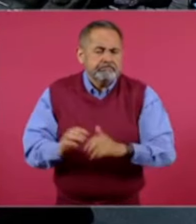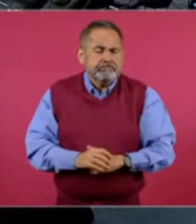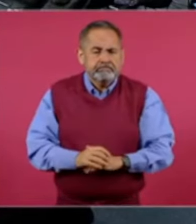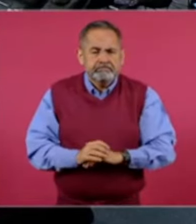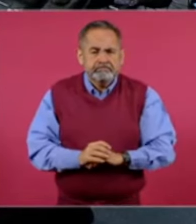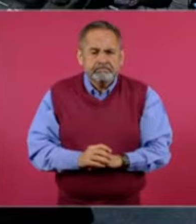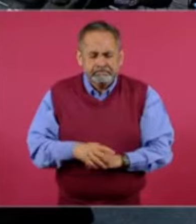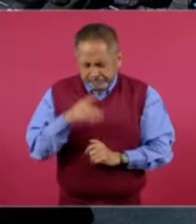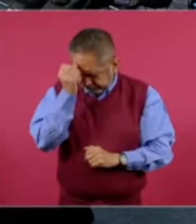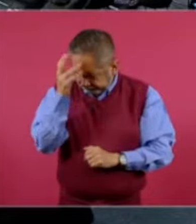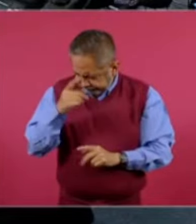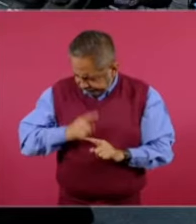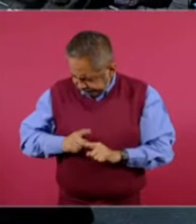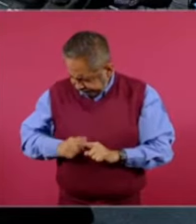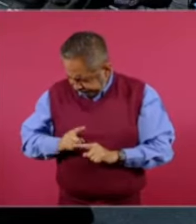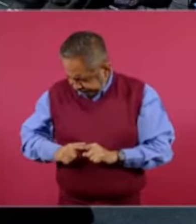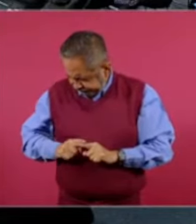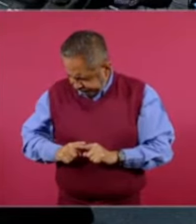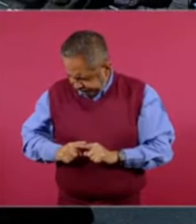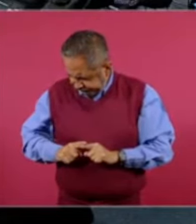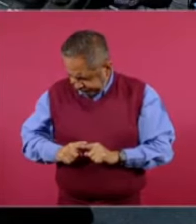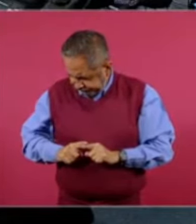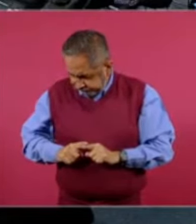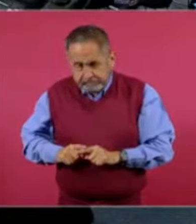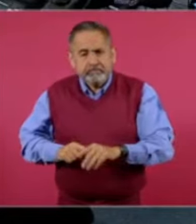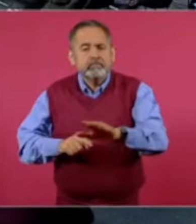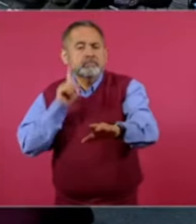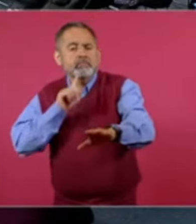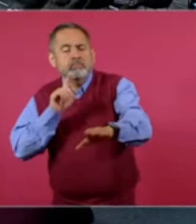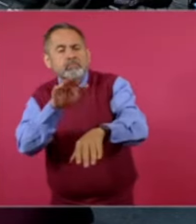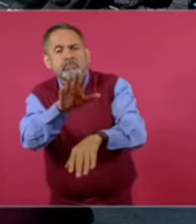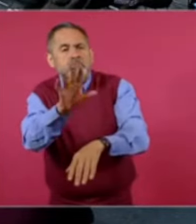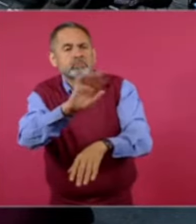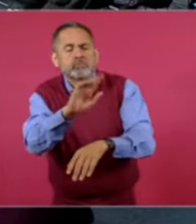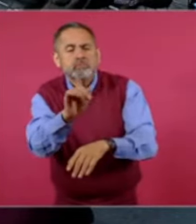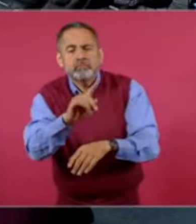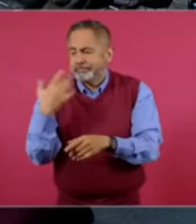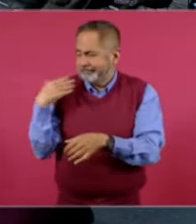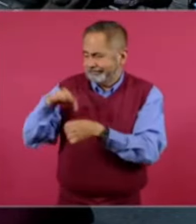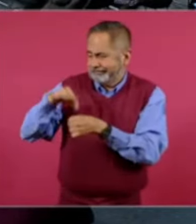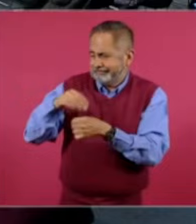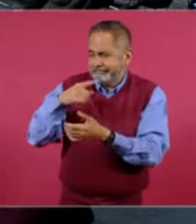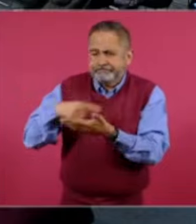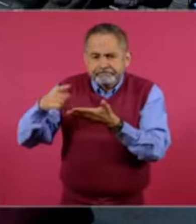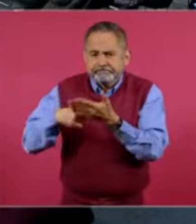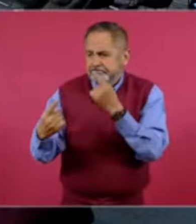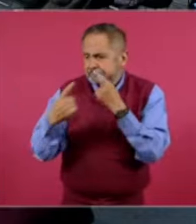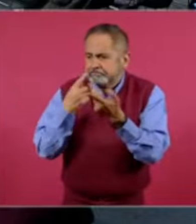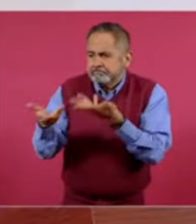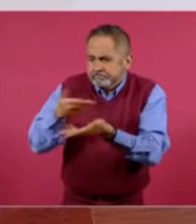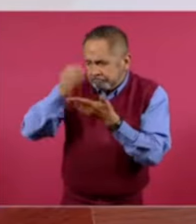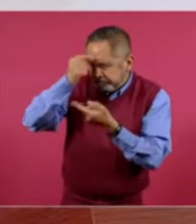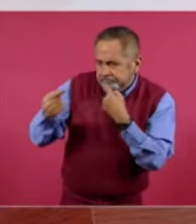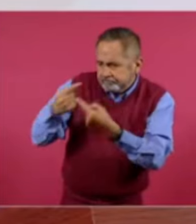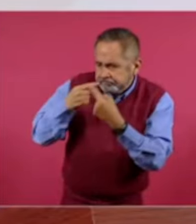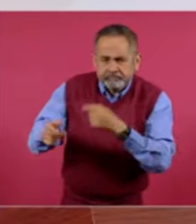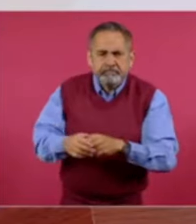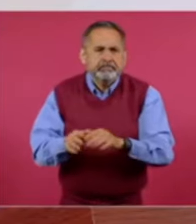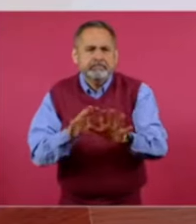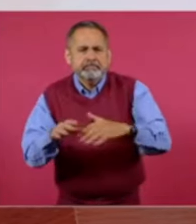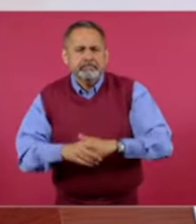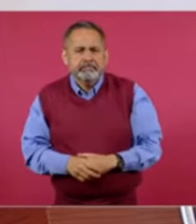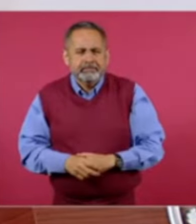A ver si no se me olvida. Pero es? Bueno, ¿no ha tenido usted intercambio de opiniones sobre el proceso electoral allá? No. Bien,